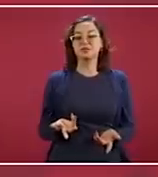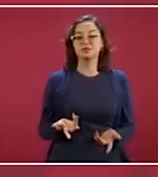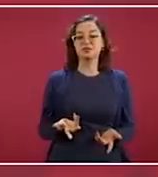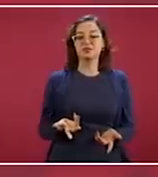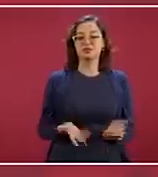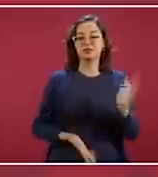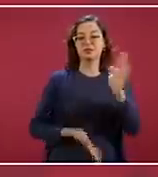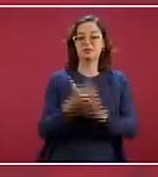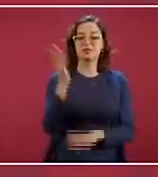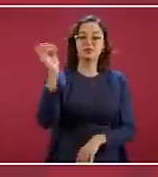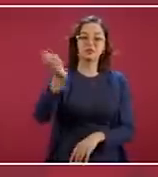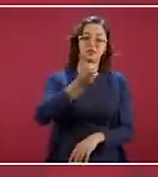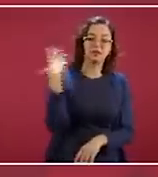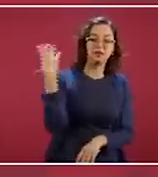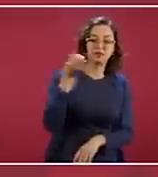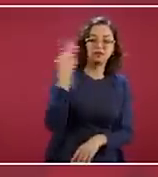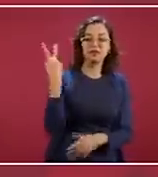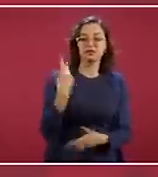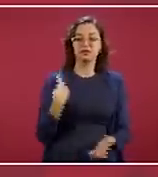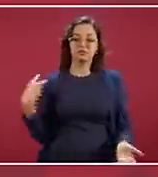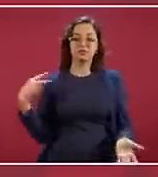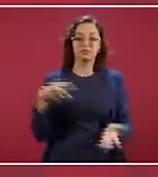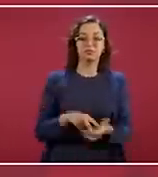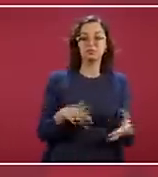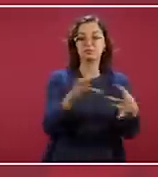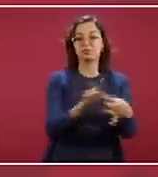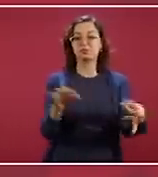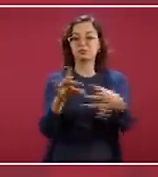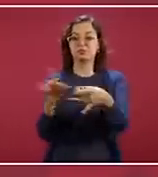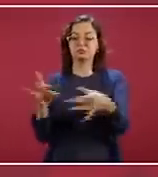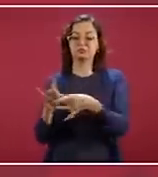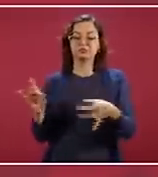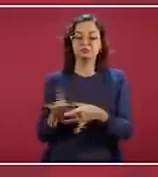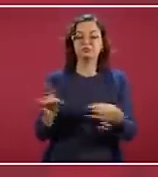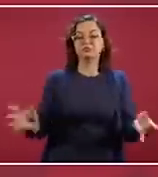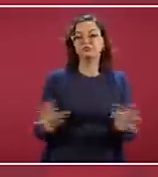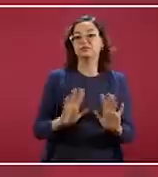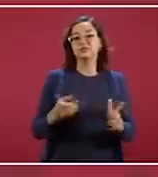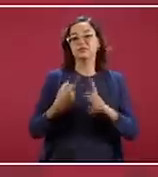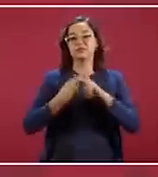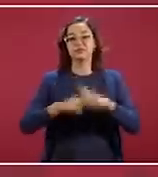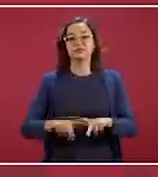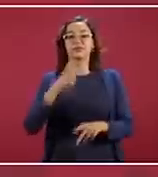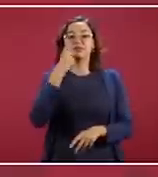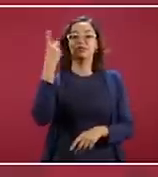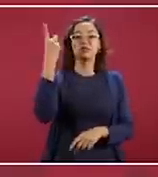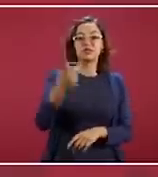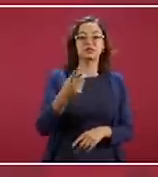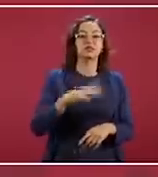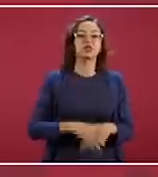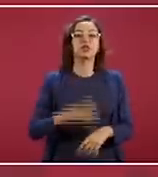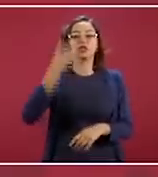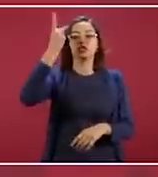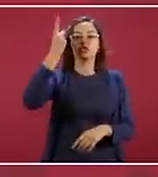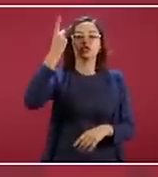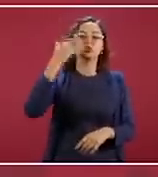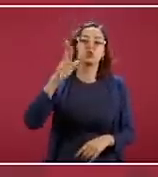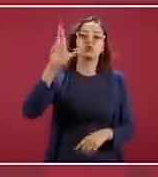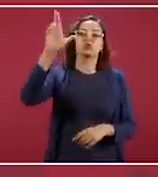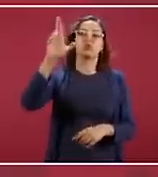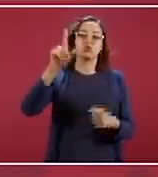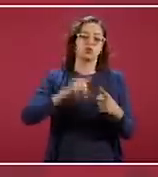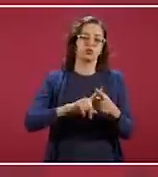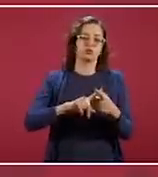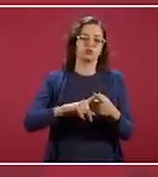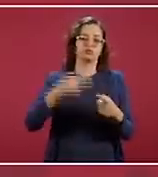una ceremonia, vamos a un acto y empiezan a mencionar a los funcionarios. Doctor